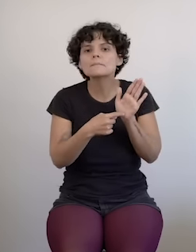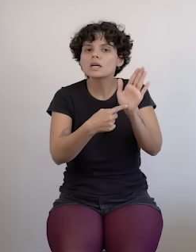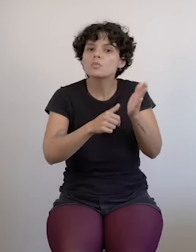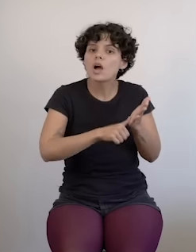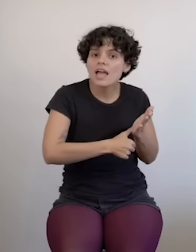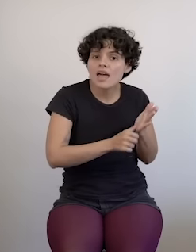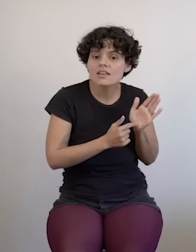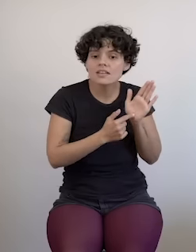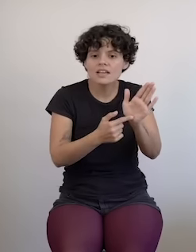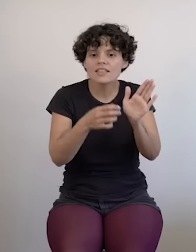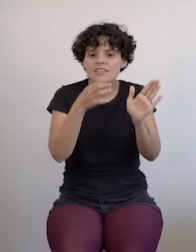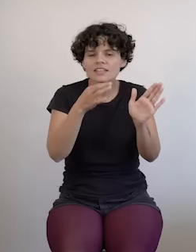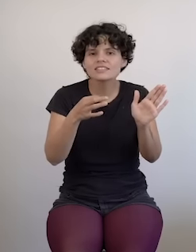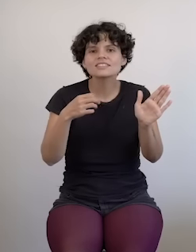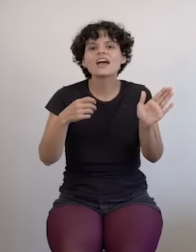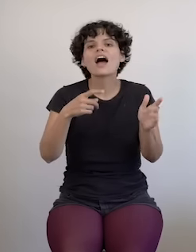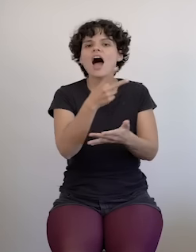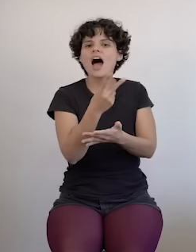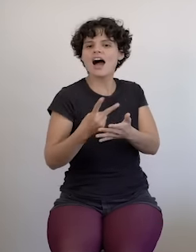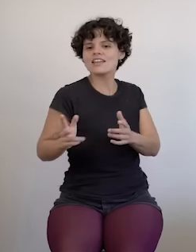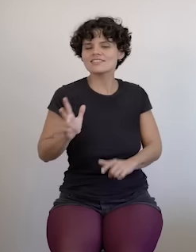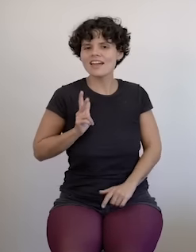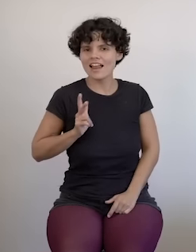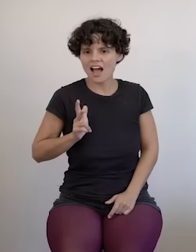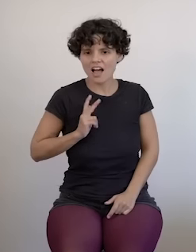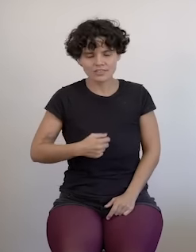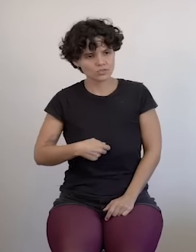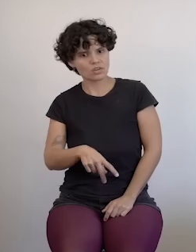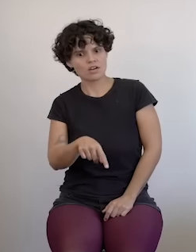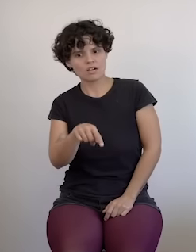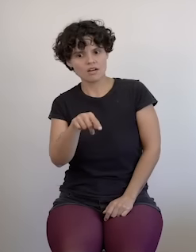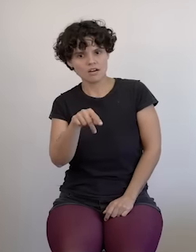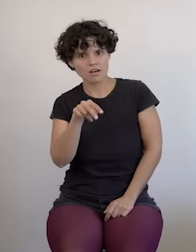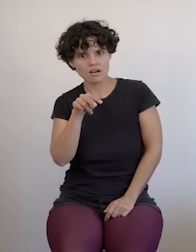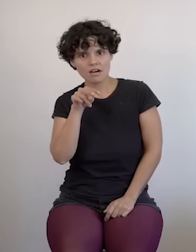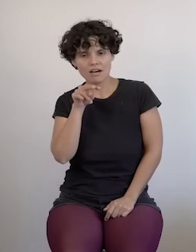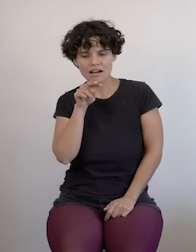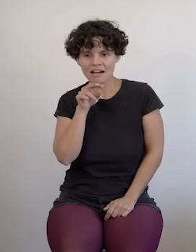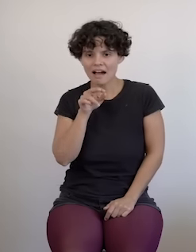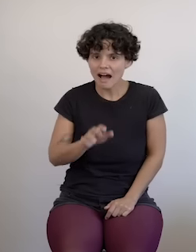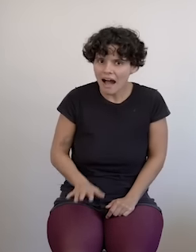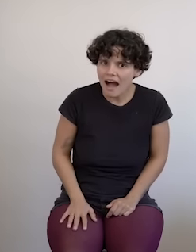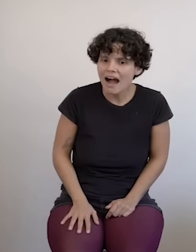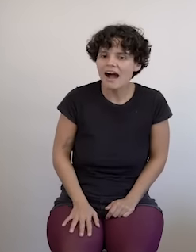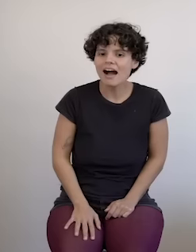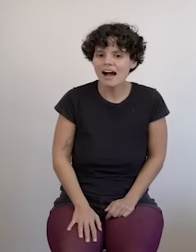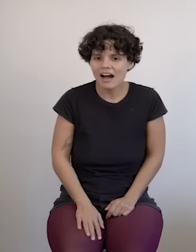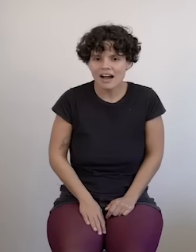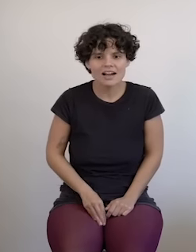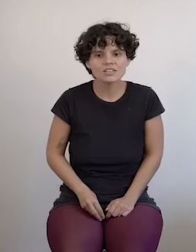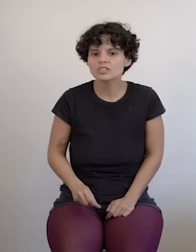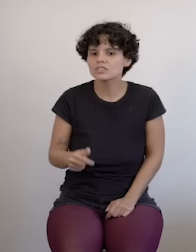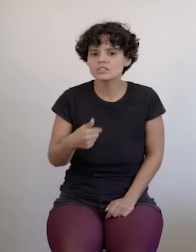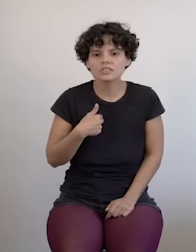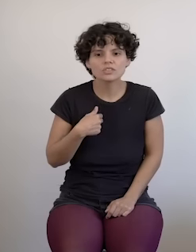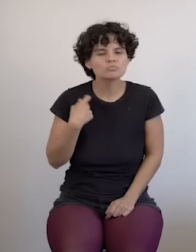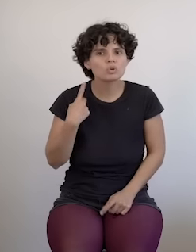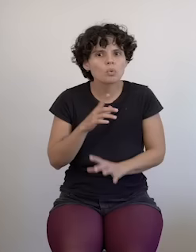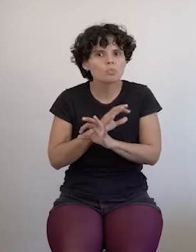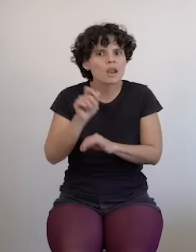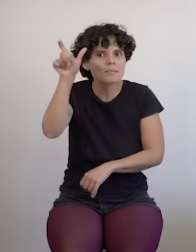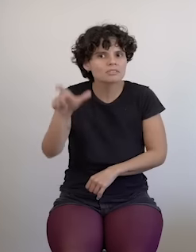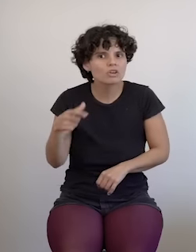lo que hizo. Y me muestra el carnet de Jesús y salía elegante, hermano. Y yo veo la guay así y les digo, ay, me dice,